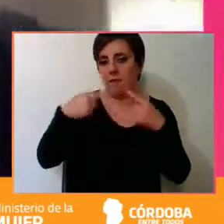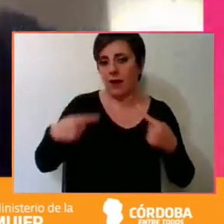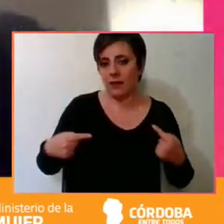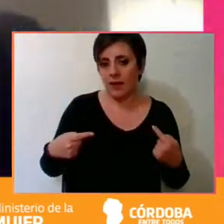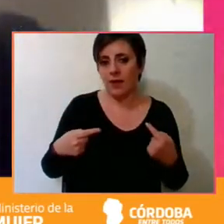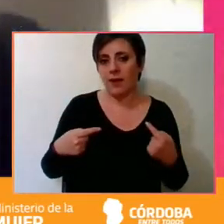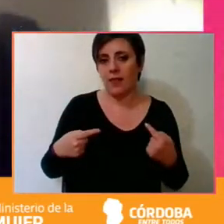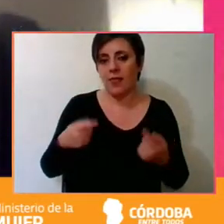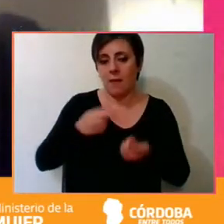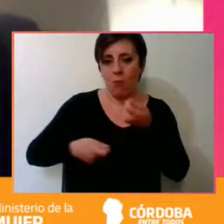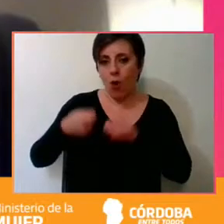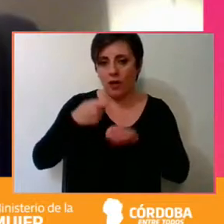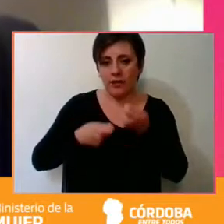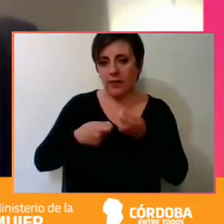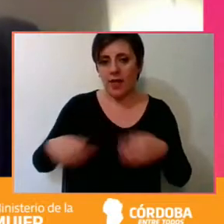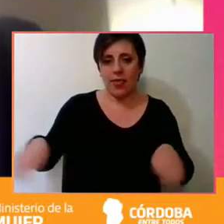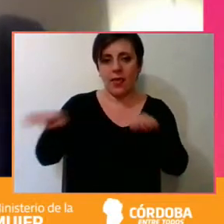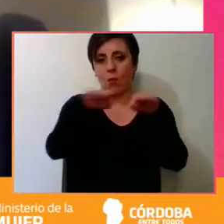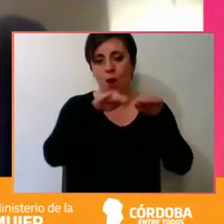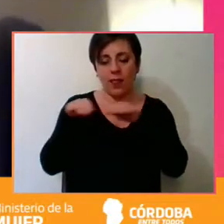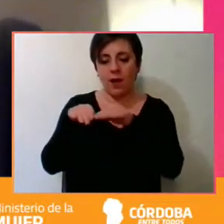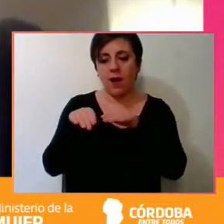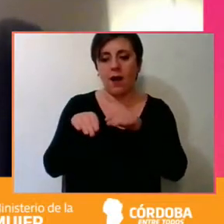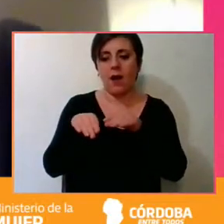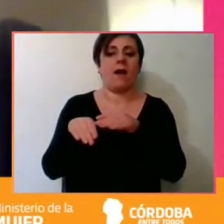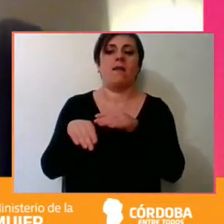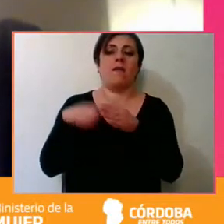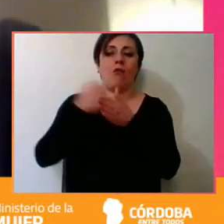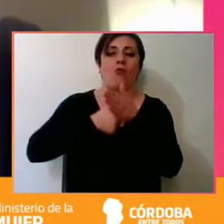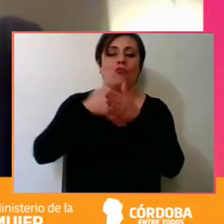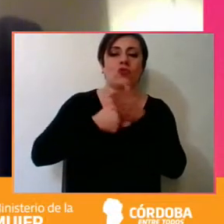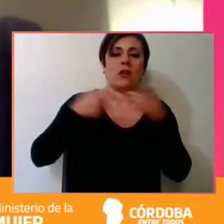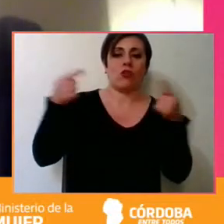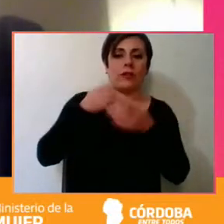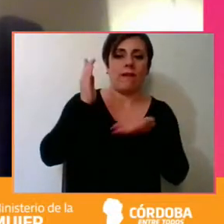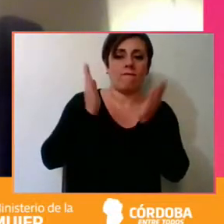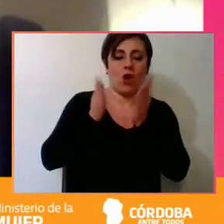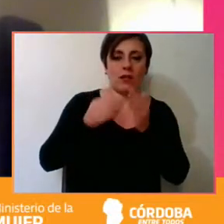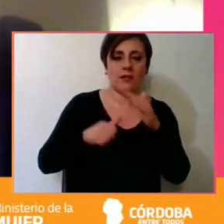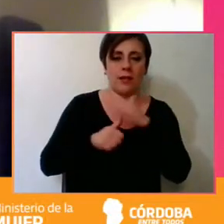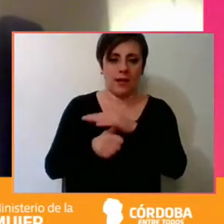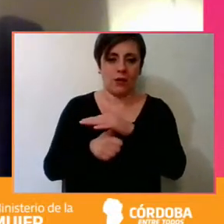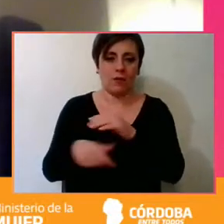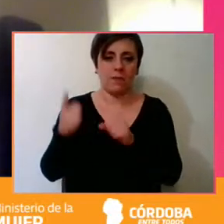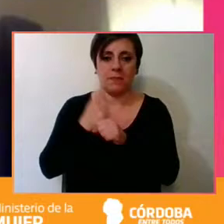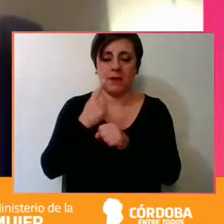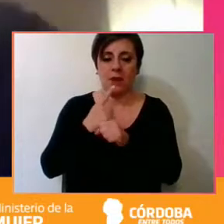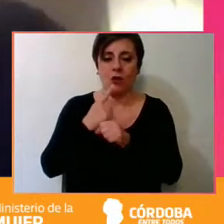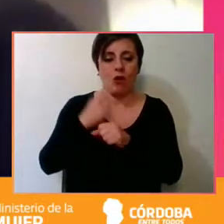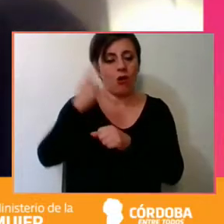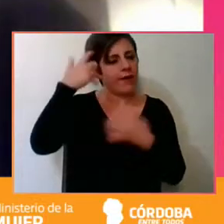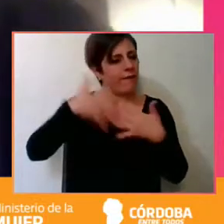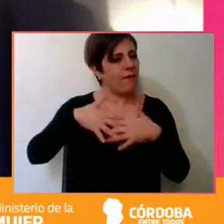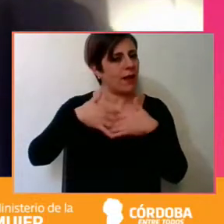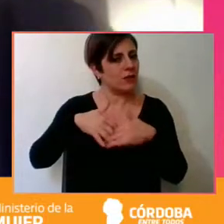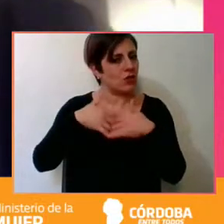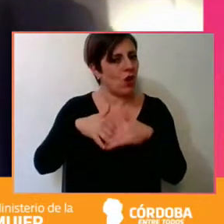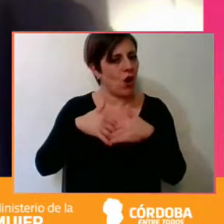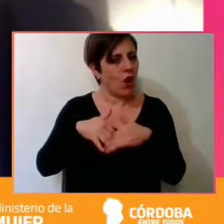de políticas de igualdad y de lucha contra la violencia de género. En primer lugar, una reflexión